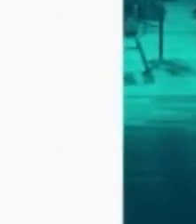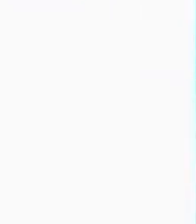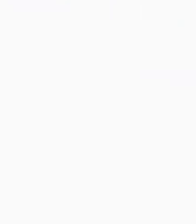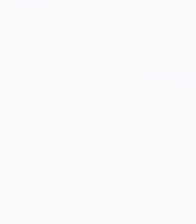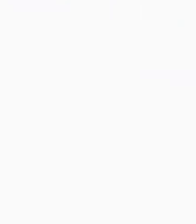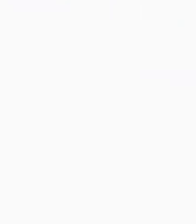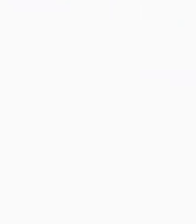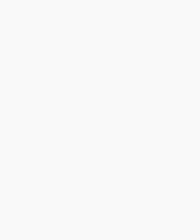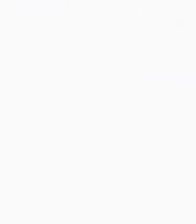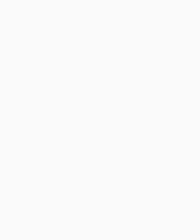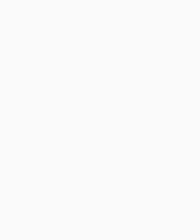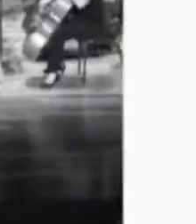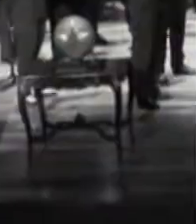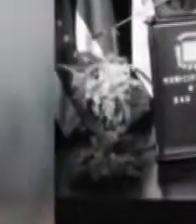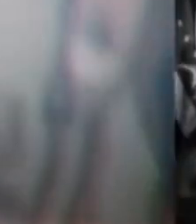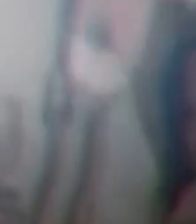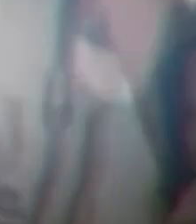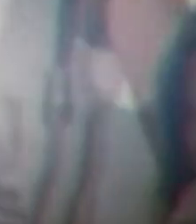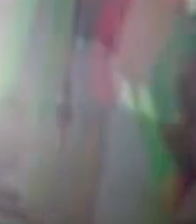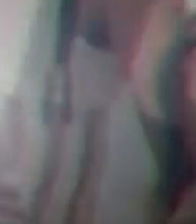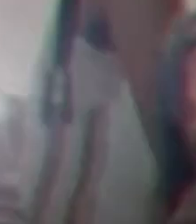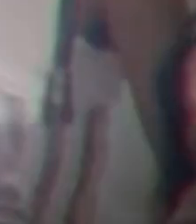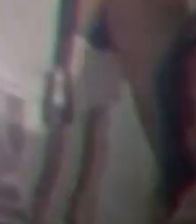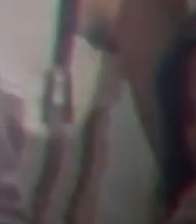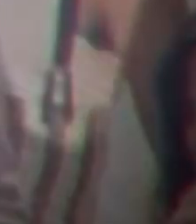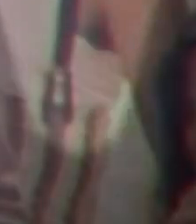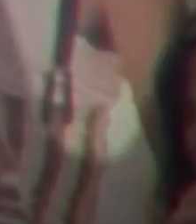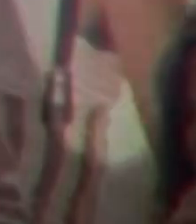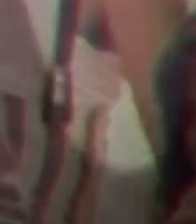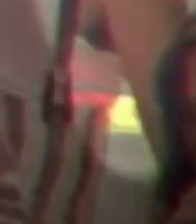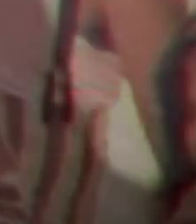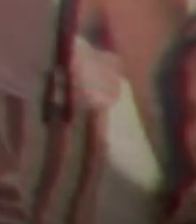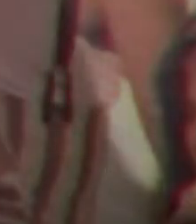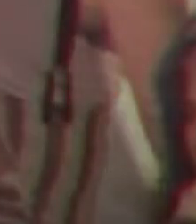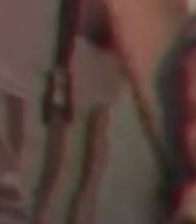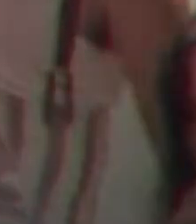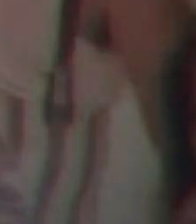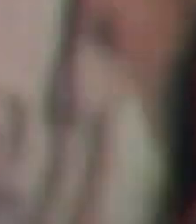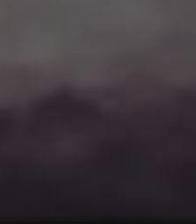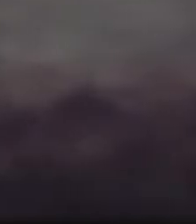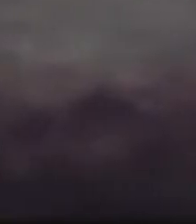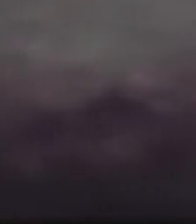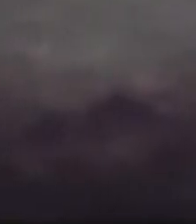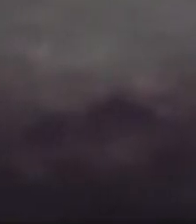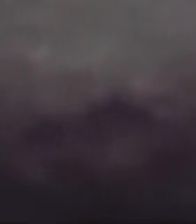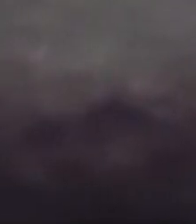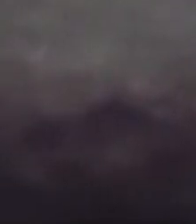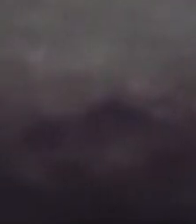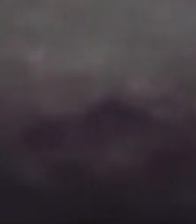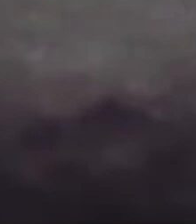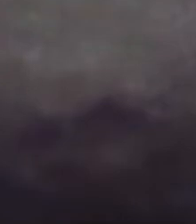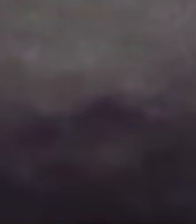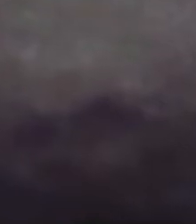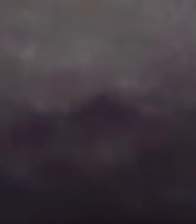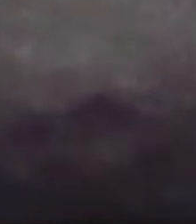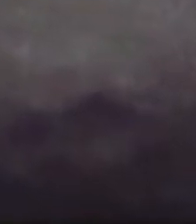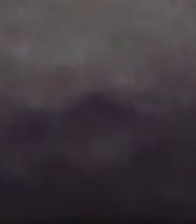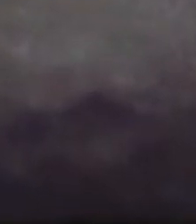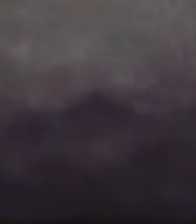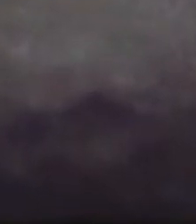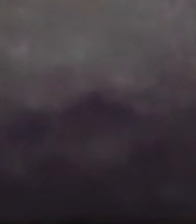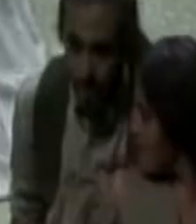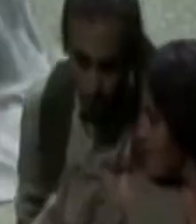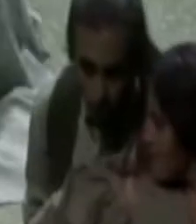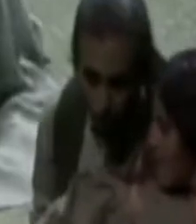En nuestro espacio Arte 13, disfrute El Trovador de Verdi, dentro del Festival de Ópera